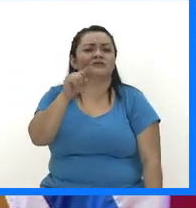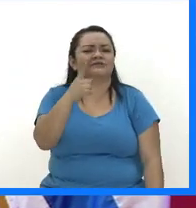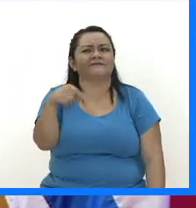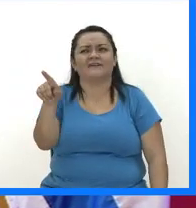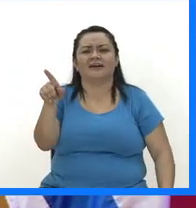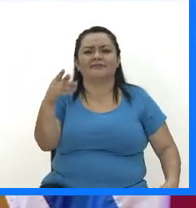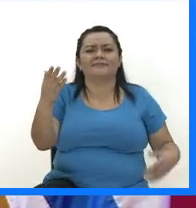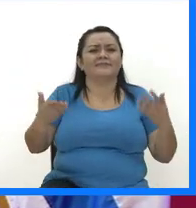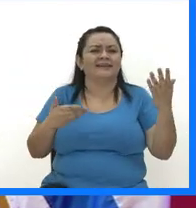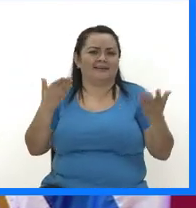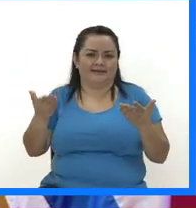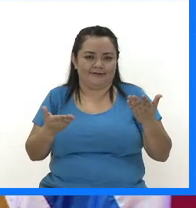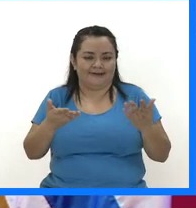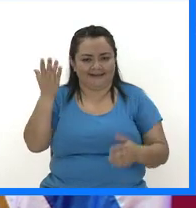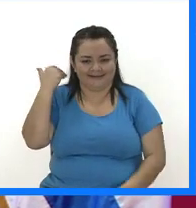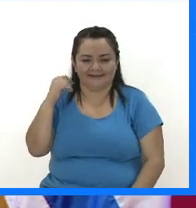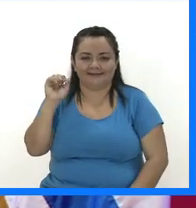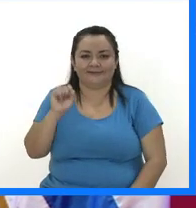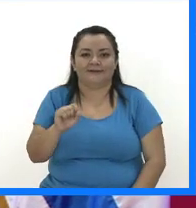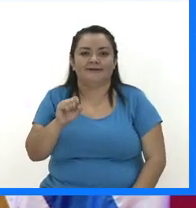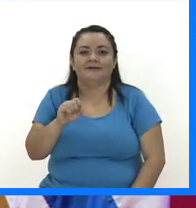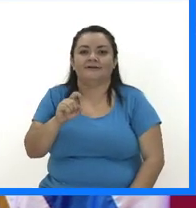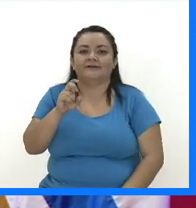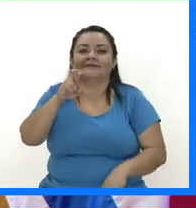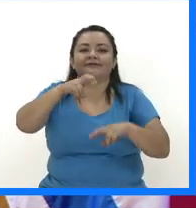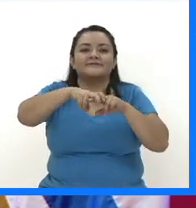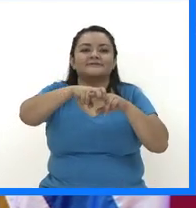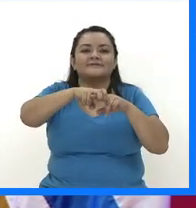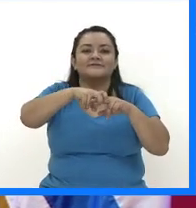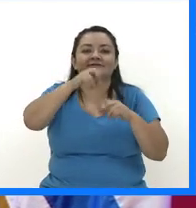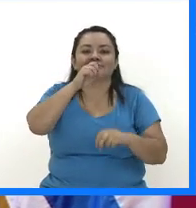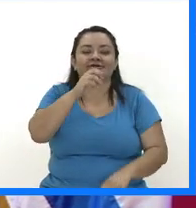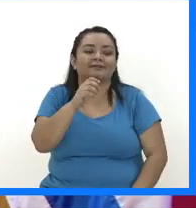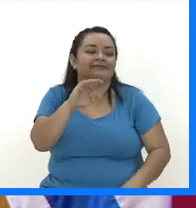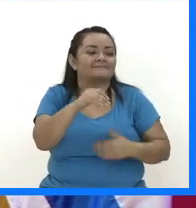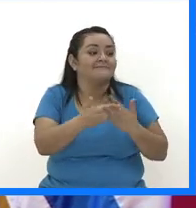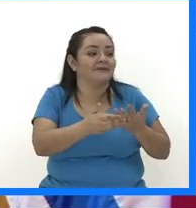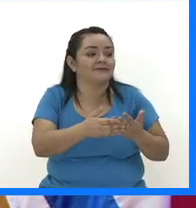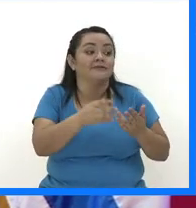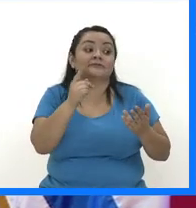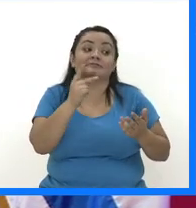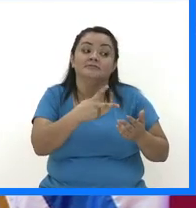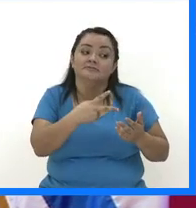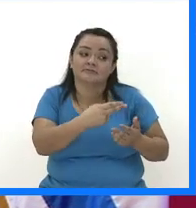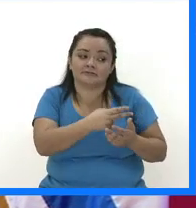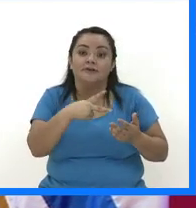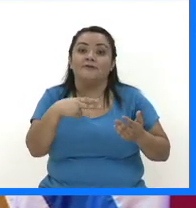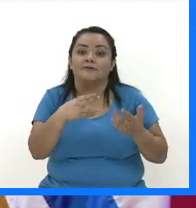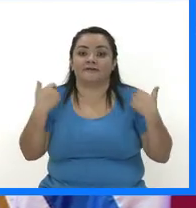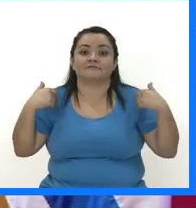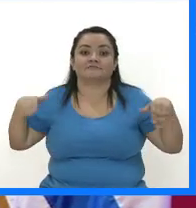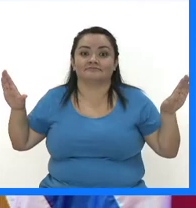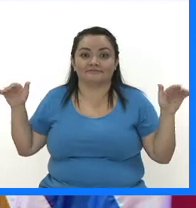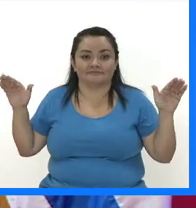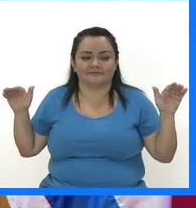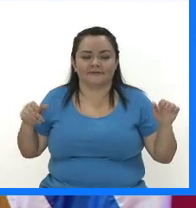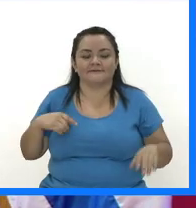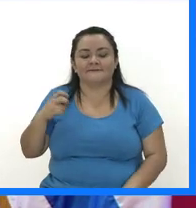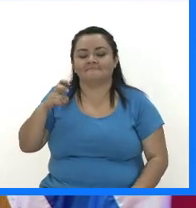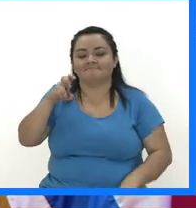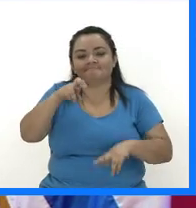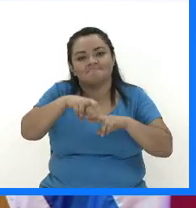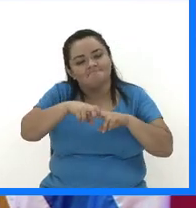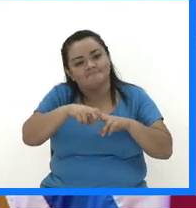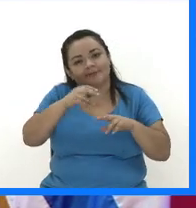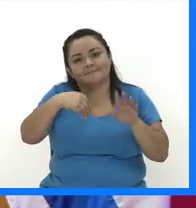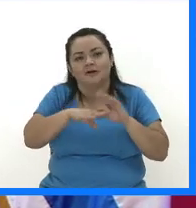iba al mercado cuando se permitía y compraba un perico y se elevaba sus niños que les decía le cortaban las alas y el perico por más